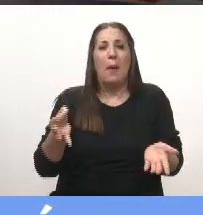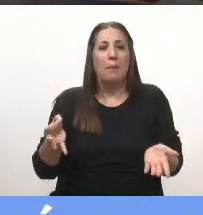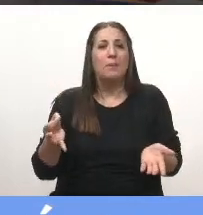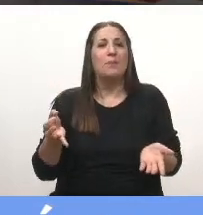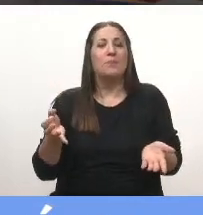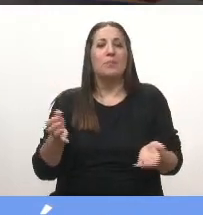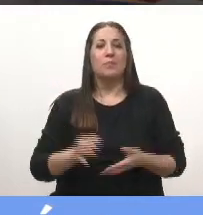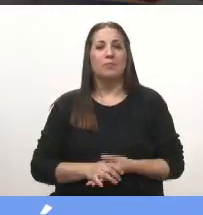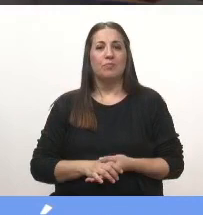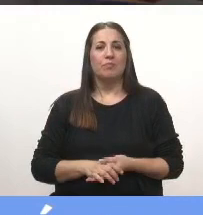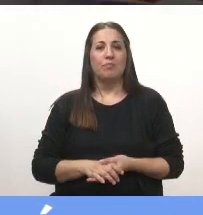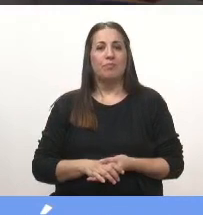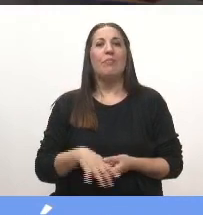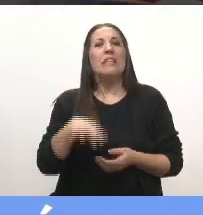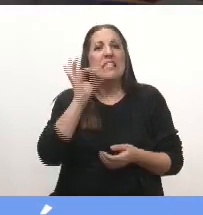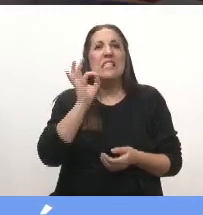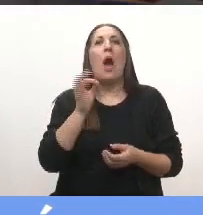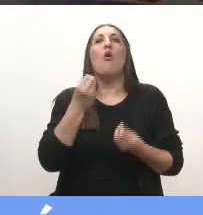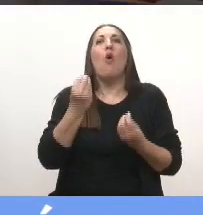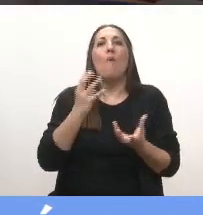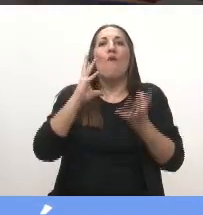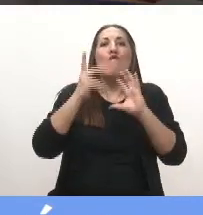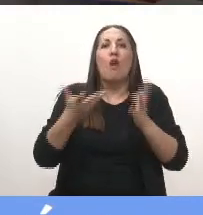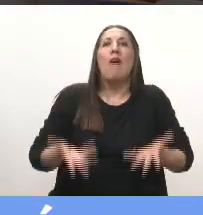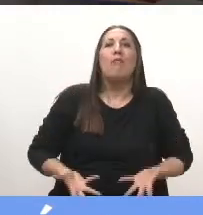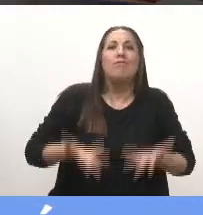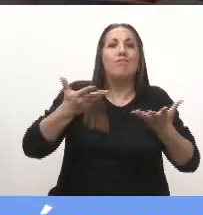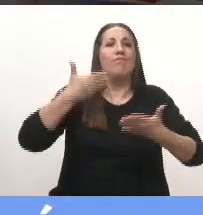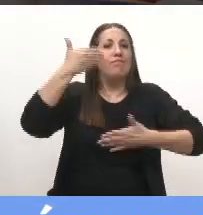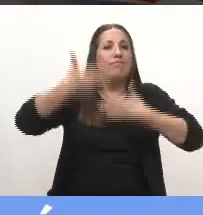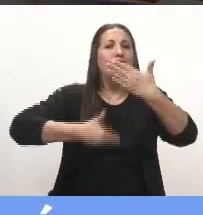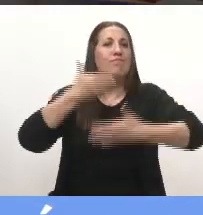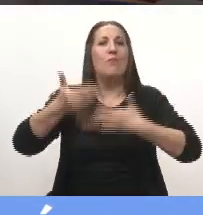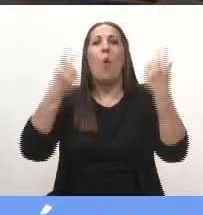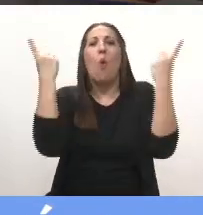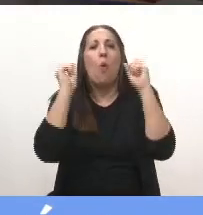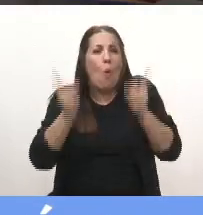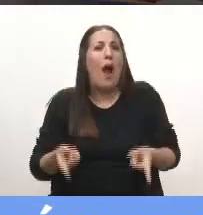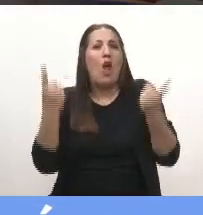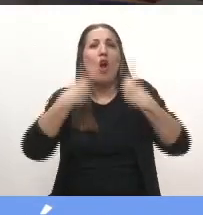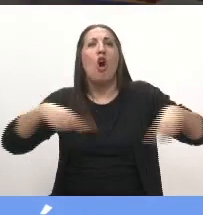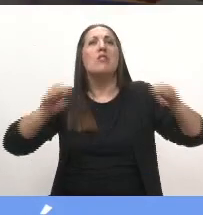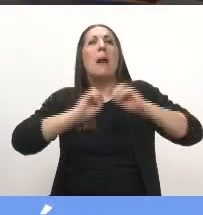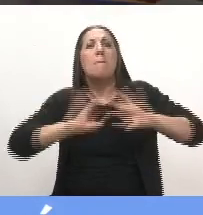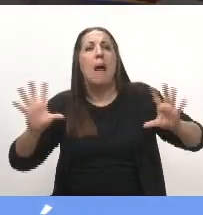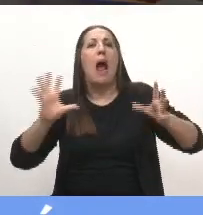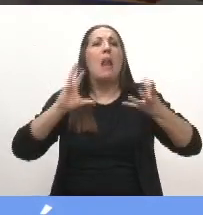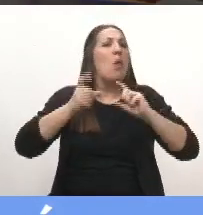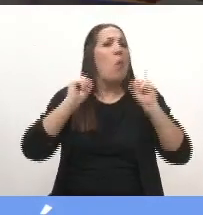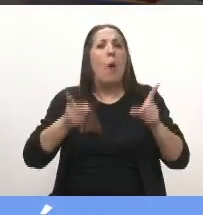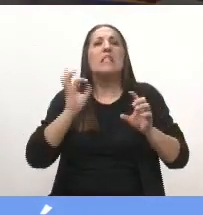se sabe dar vuelta y seguir creciendo sabe levantarse Por más que le hagan todo lo que le vienen haciendo y